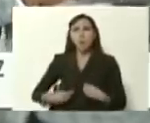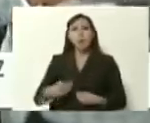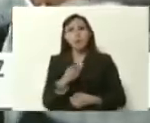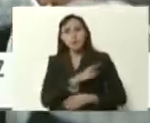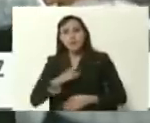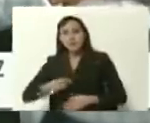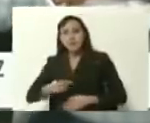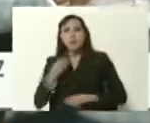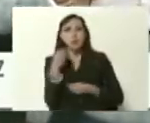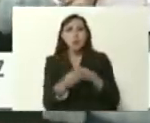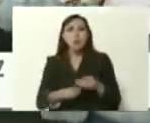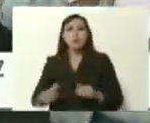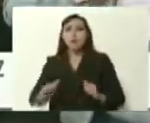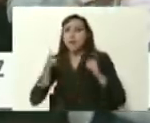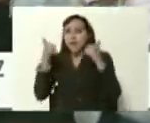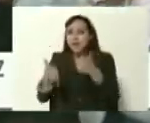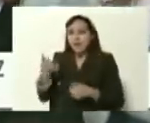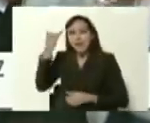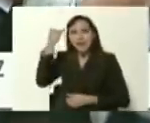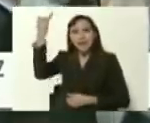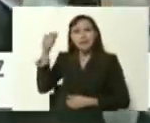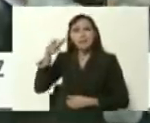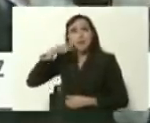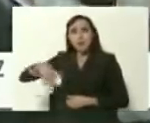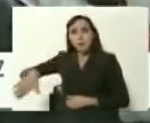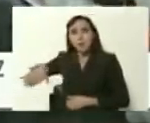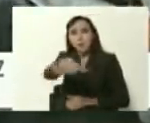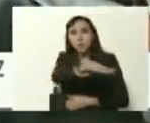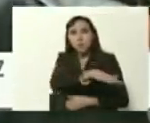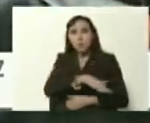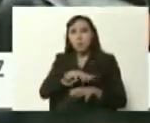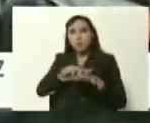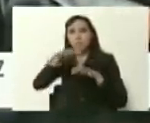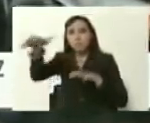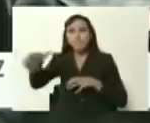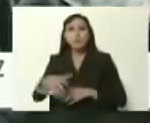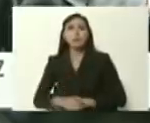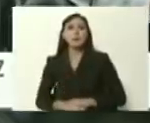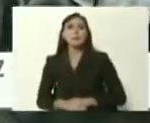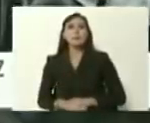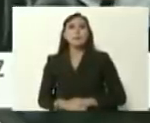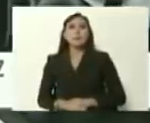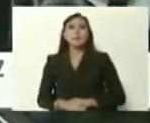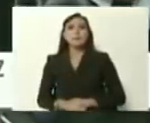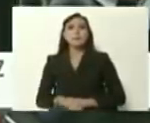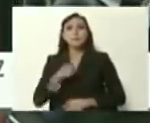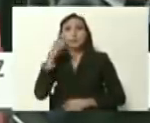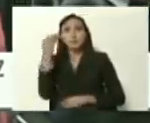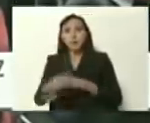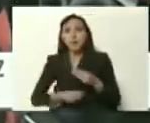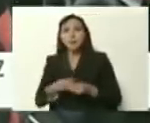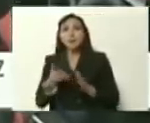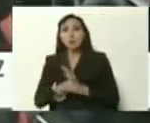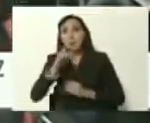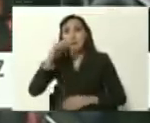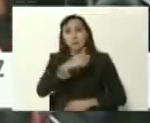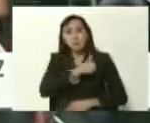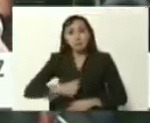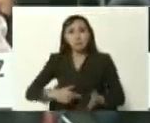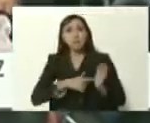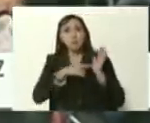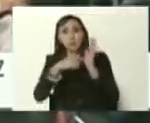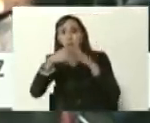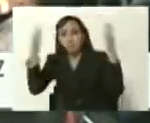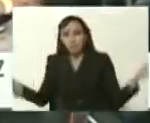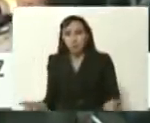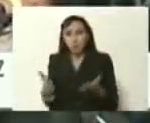fijar posición ante la iniciativa pública y notoria del Poder Ejecutivo Nacional, en la figura del presidente Nicolás Maduro, en promover